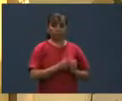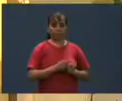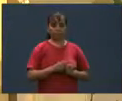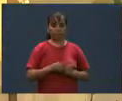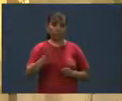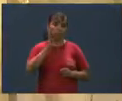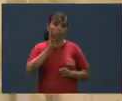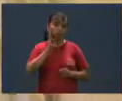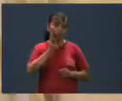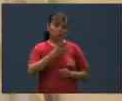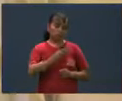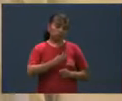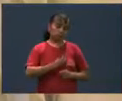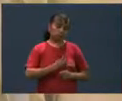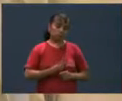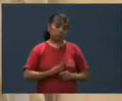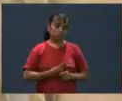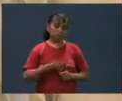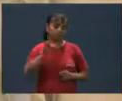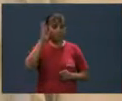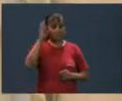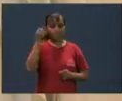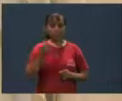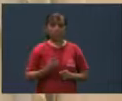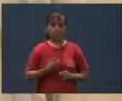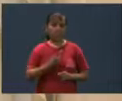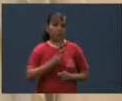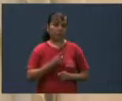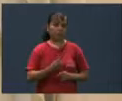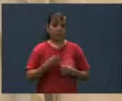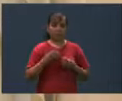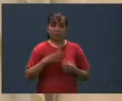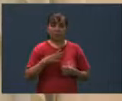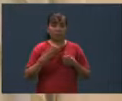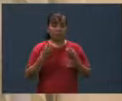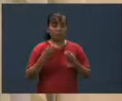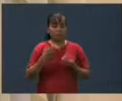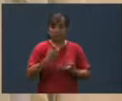fue entristecido porque era muy rico.